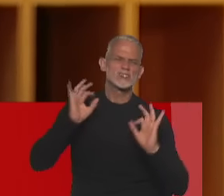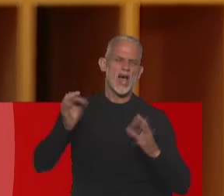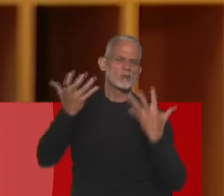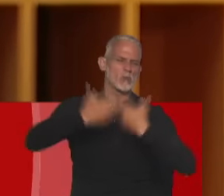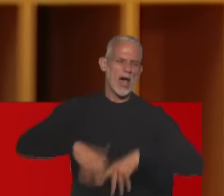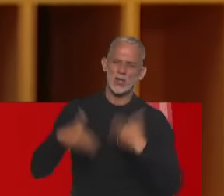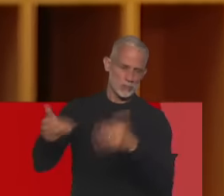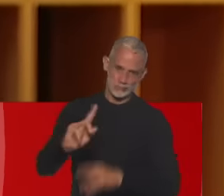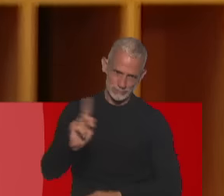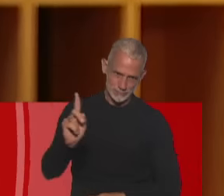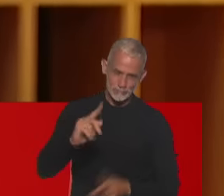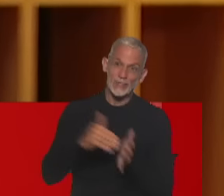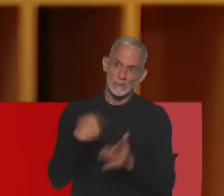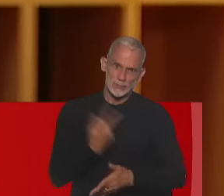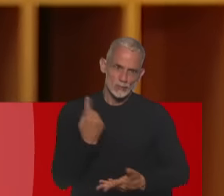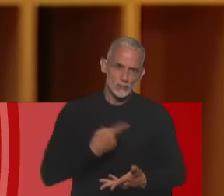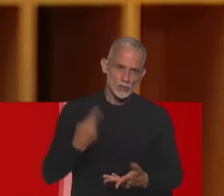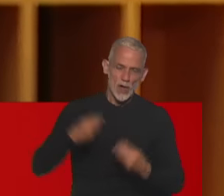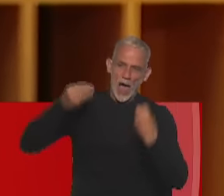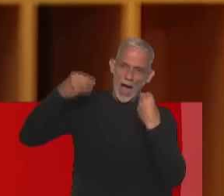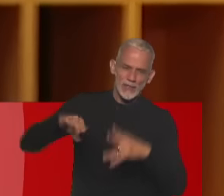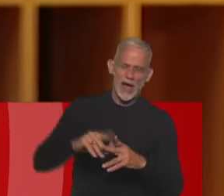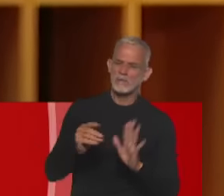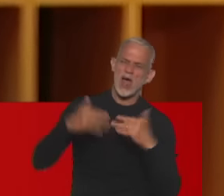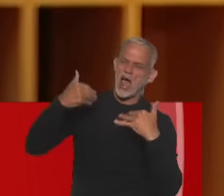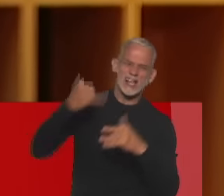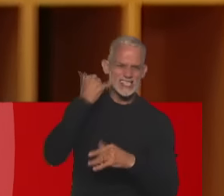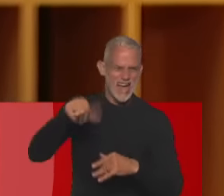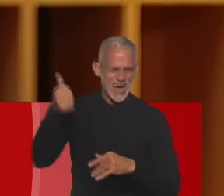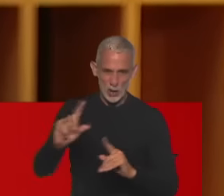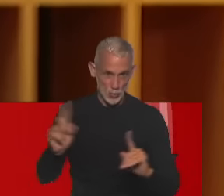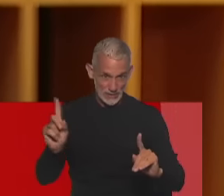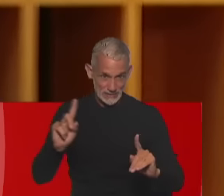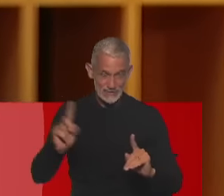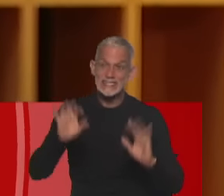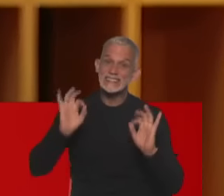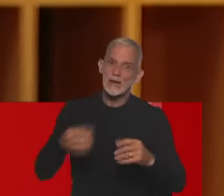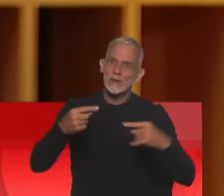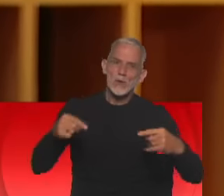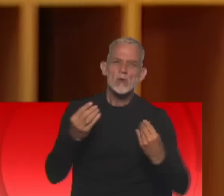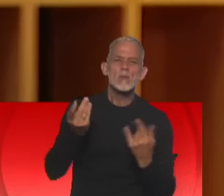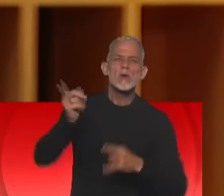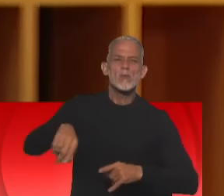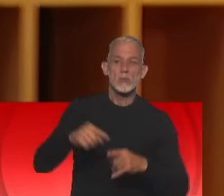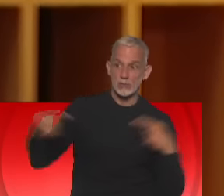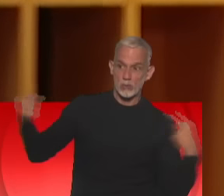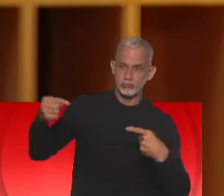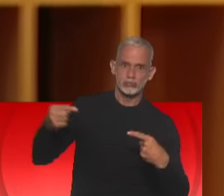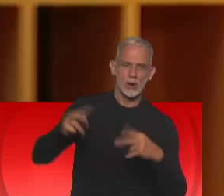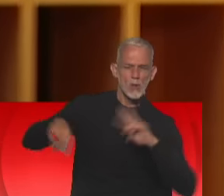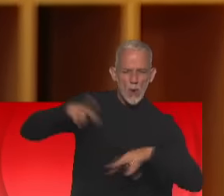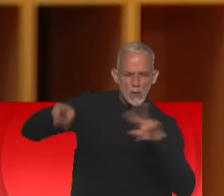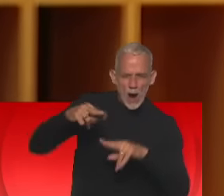sentado. Todavía depende de nosotros no descuidarnos ni bajar la guardia. Sabemos lo que está en juego y sabemos que los adversarios buscan